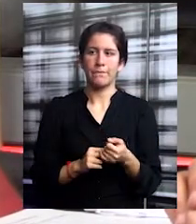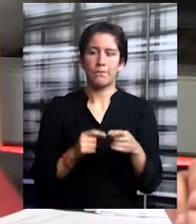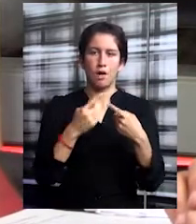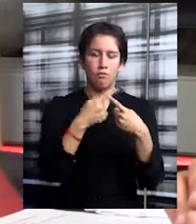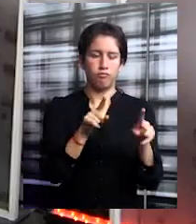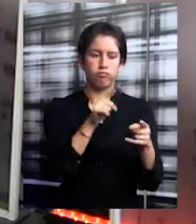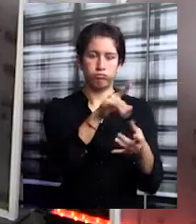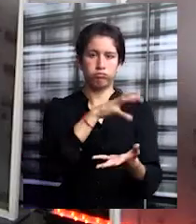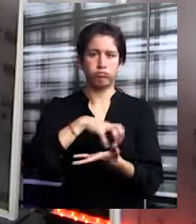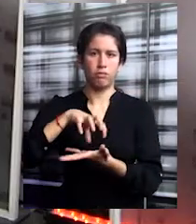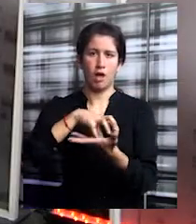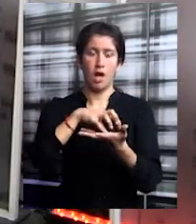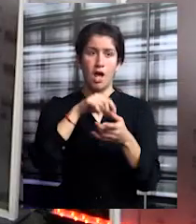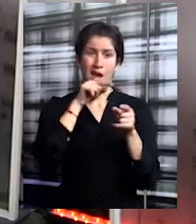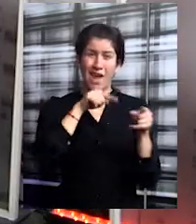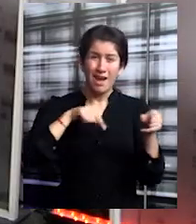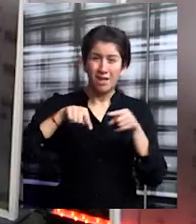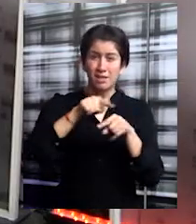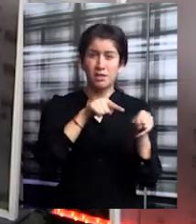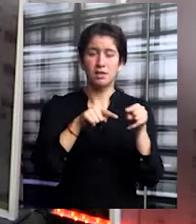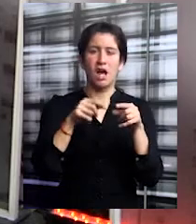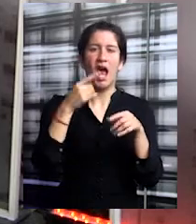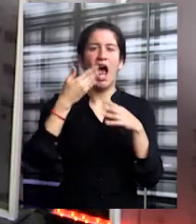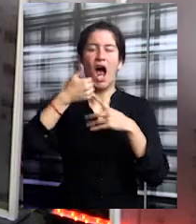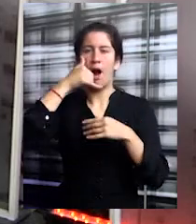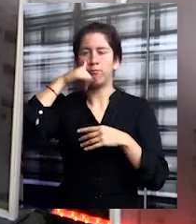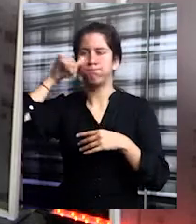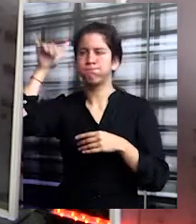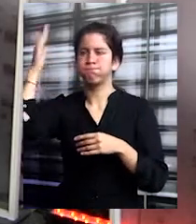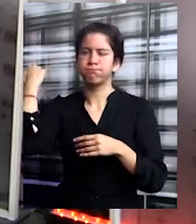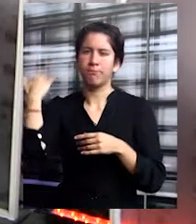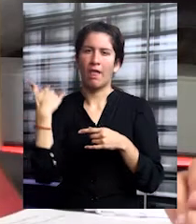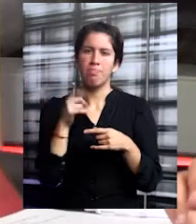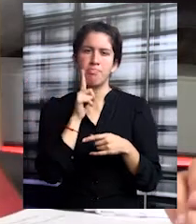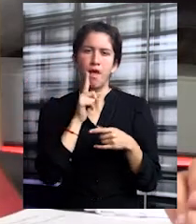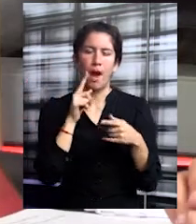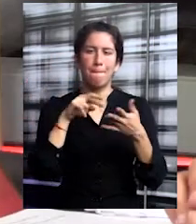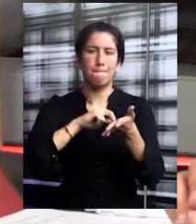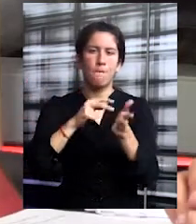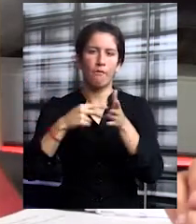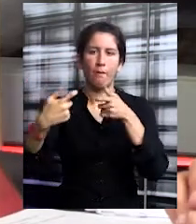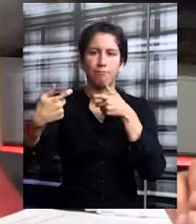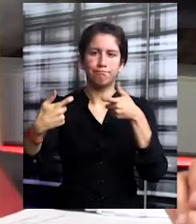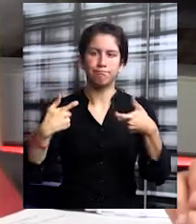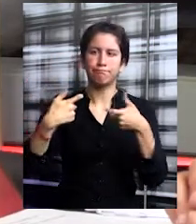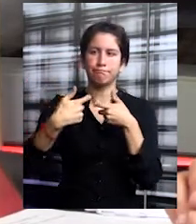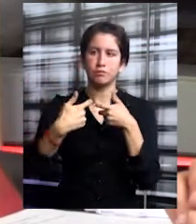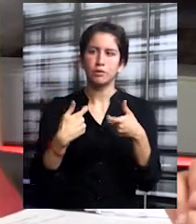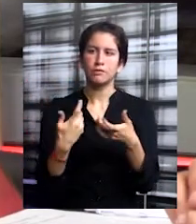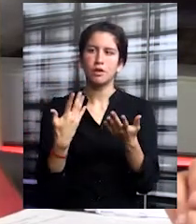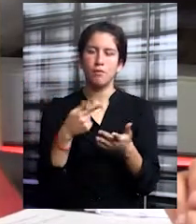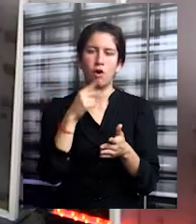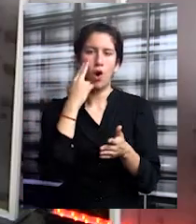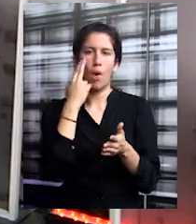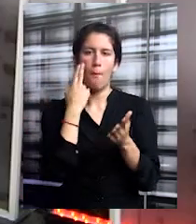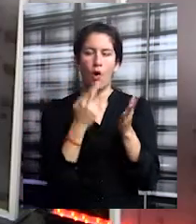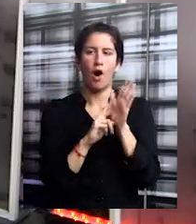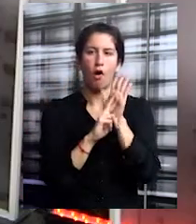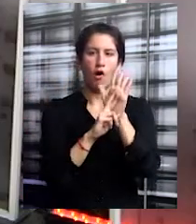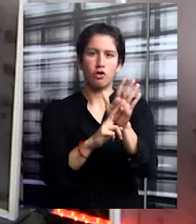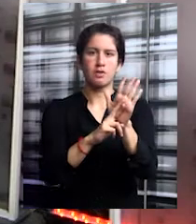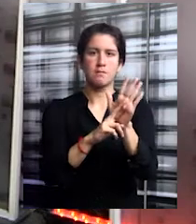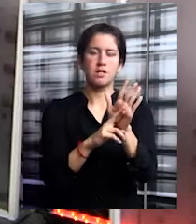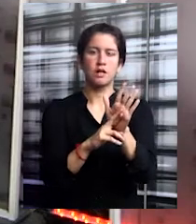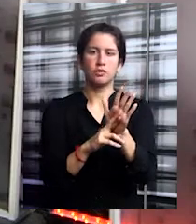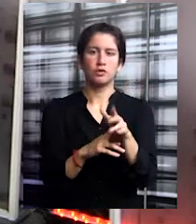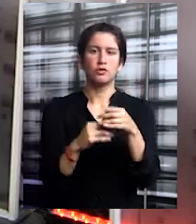comunas. Nuestras comunas hace mucho tiempo vienen viviendo una situación bastante conflictiva. El otro día incluso yo le hice una especie de reconocimiento a los